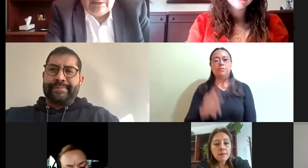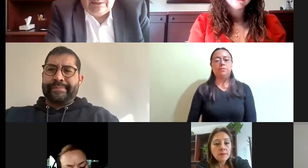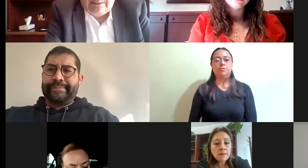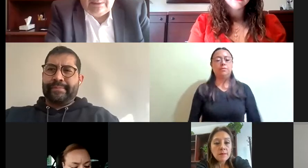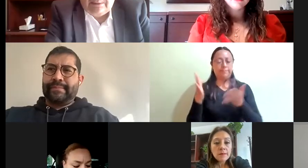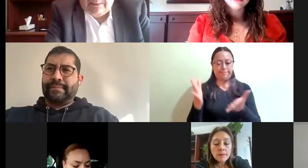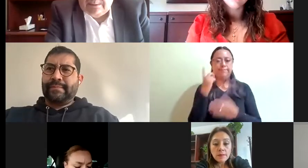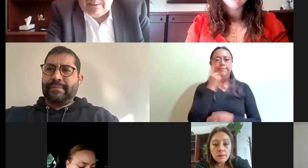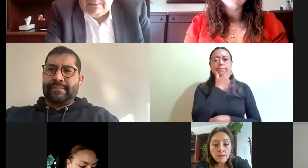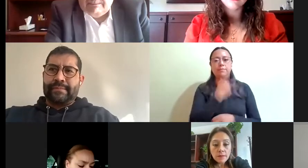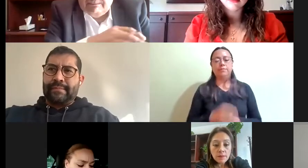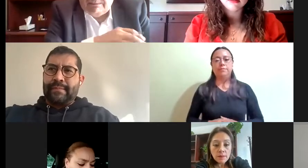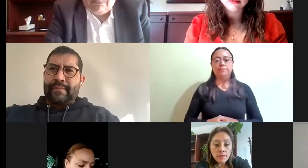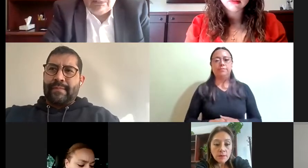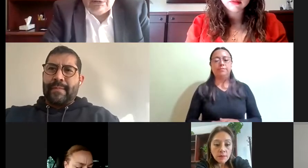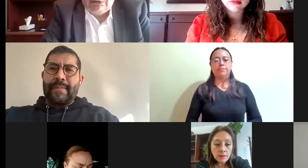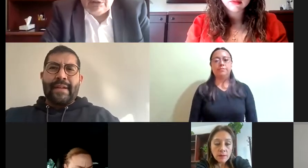adelante.